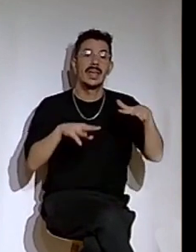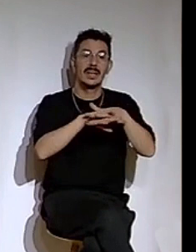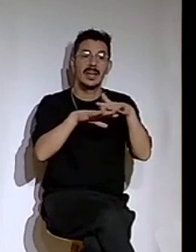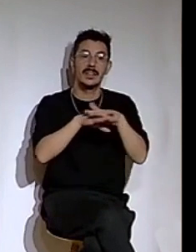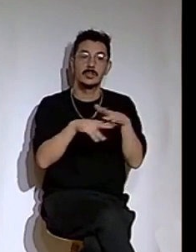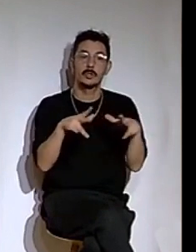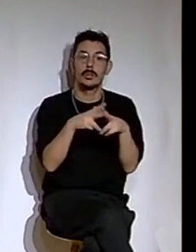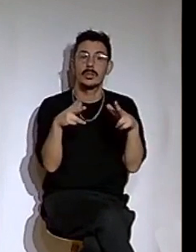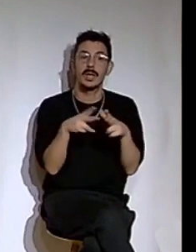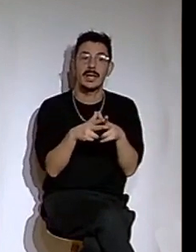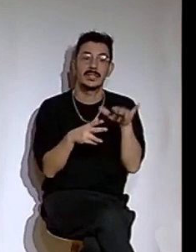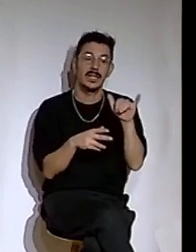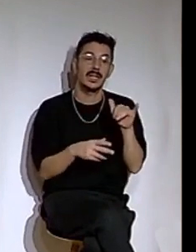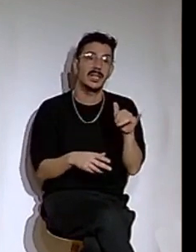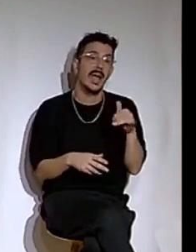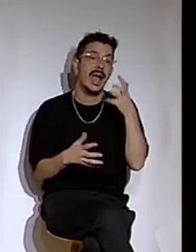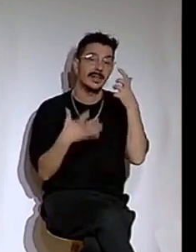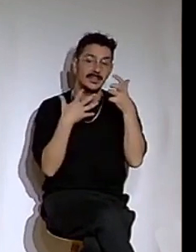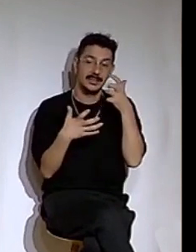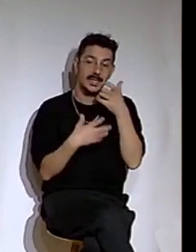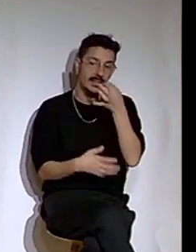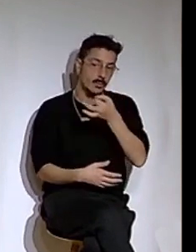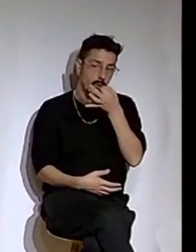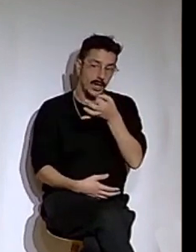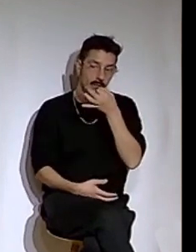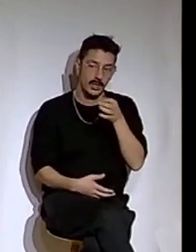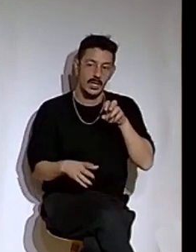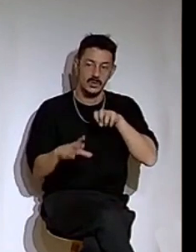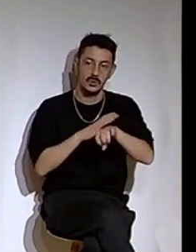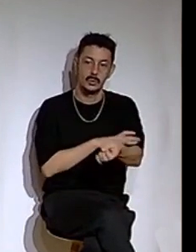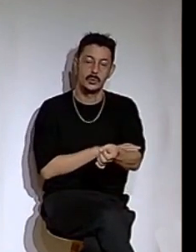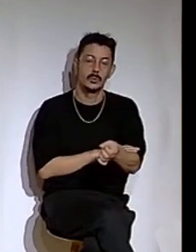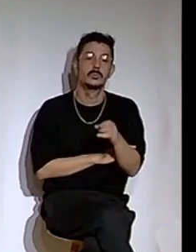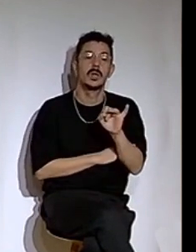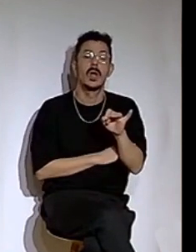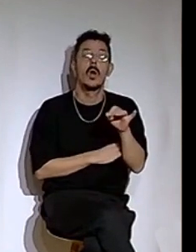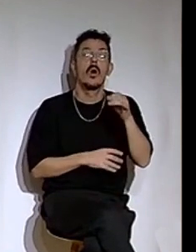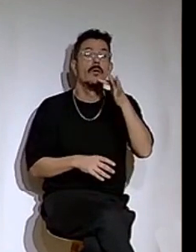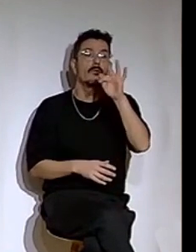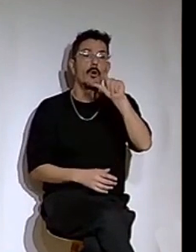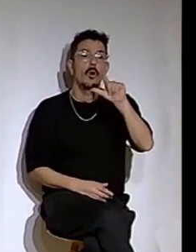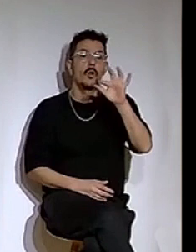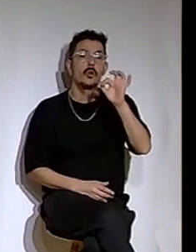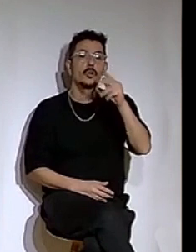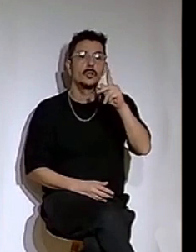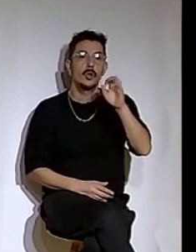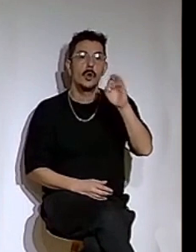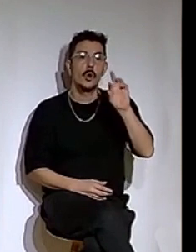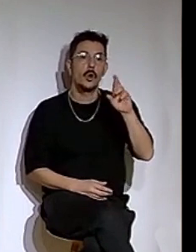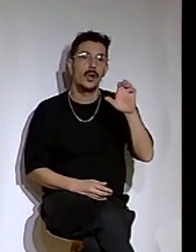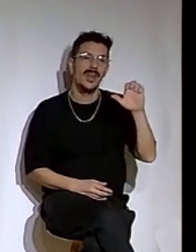una pieza un ensayo audiovisual de Gómez fue muy rápido perdón